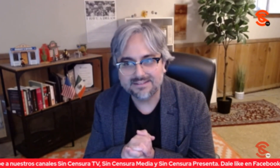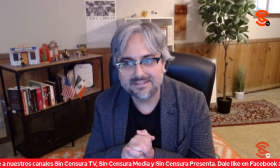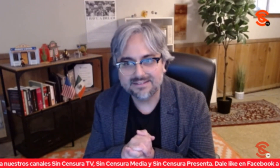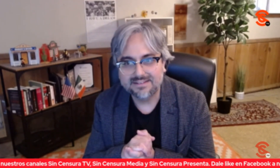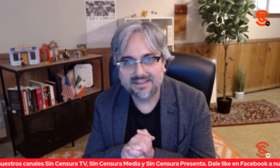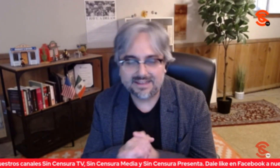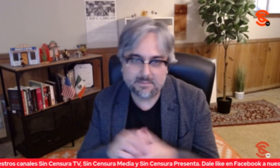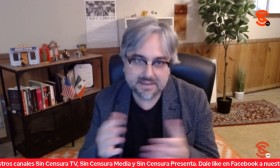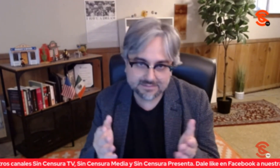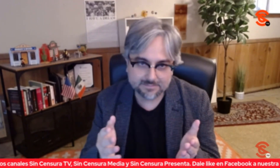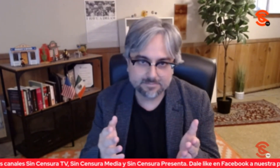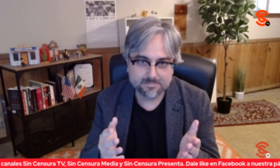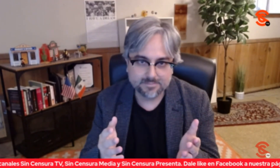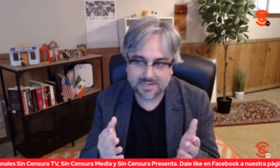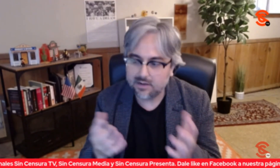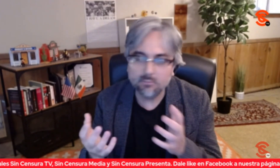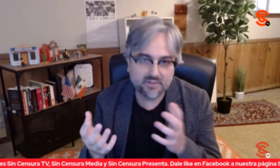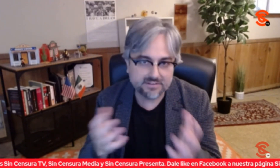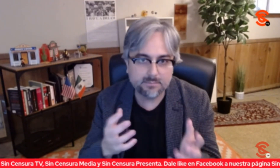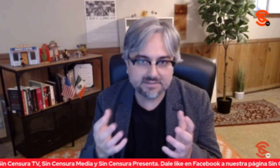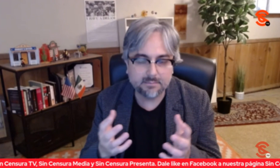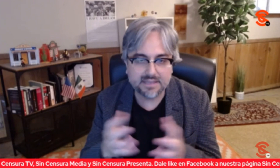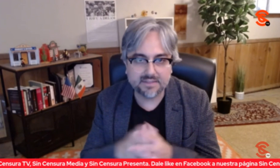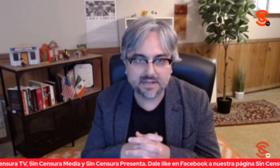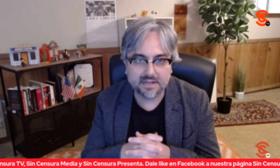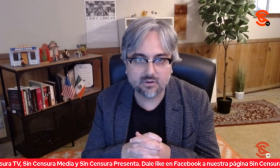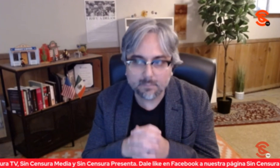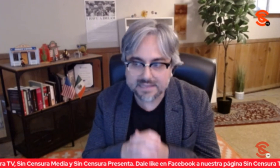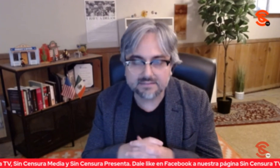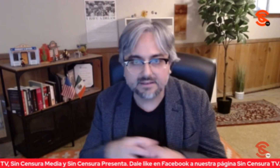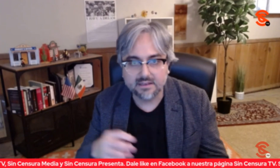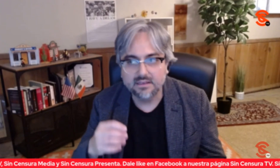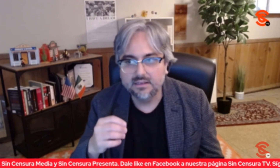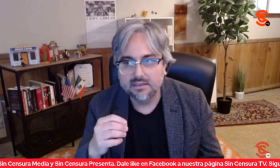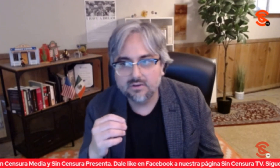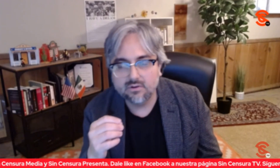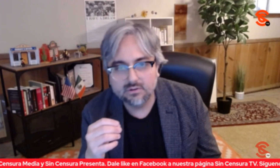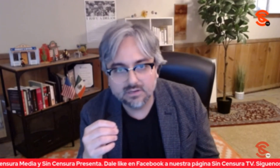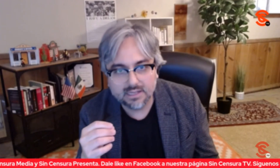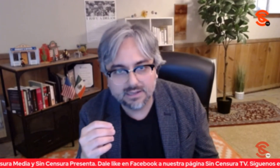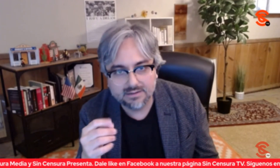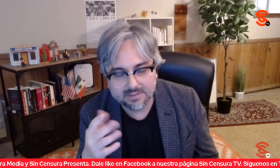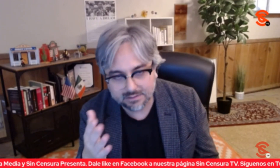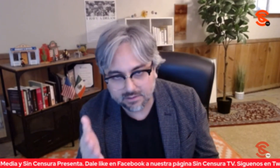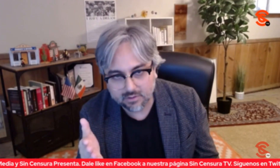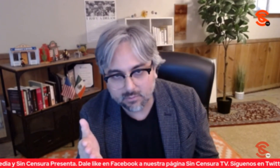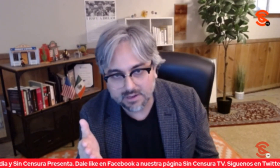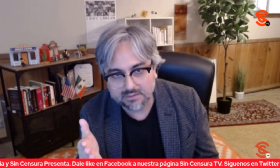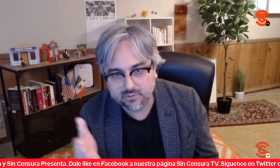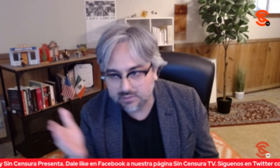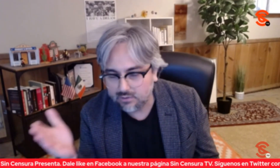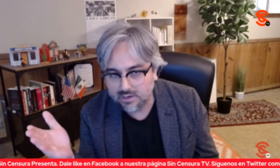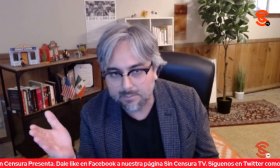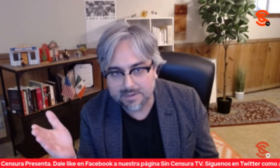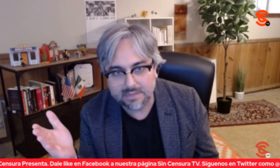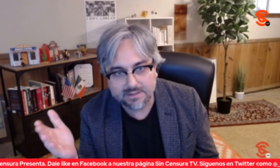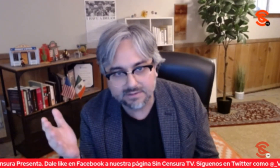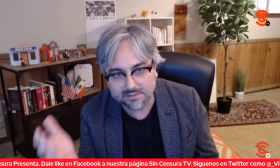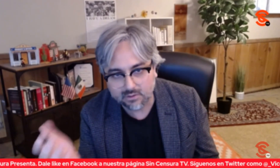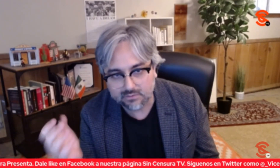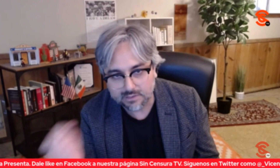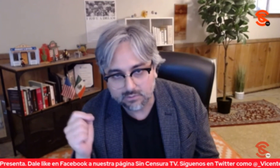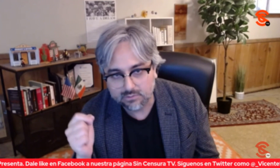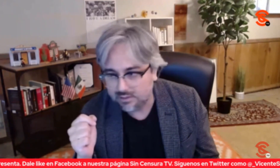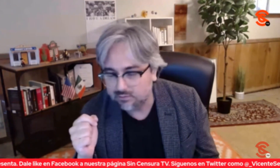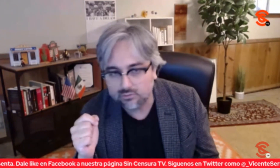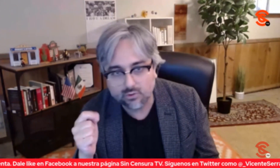comprobable? Además, la conferencia de prensa mañanera comienza con el secretario de Gobernación dándole la palabra al